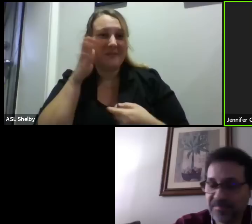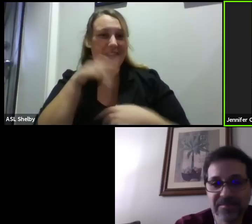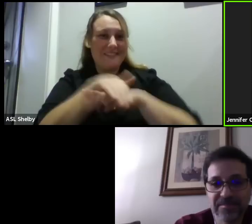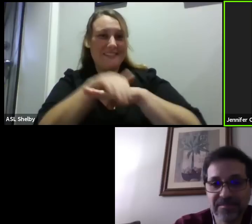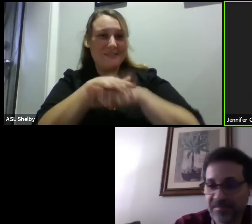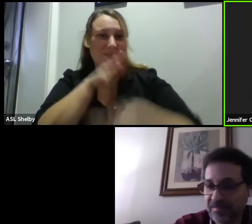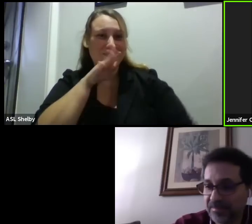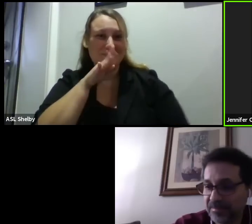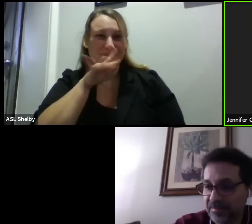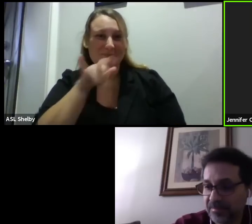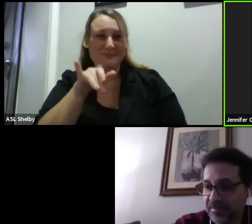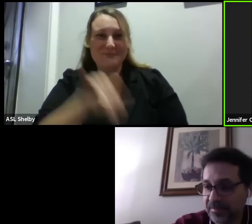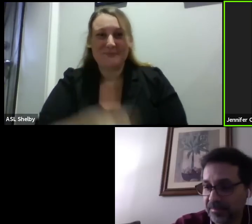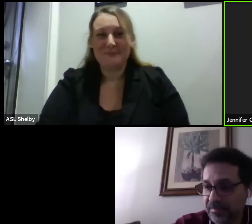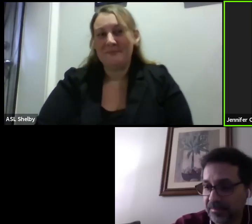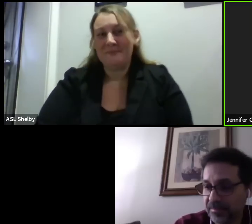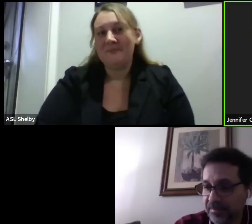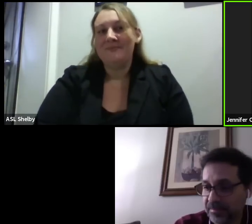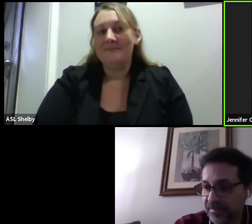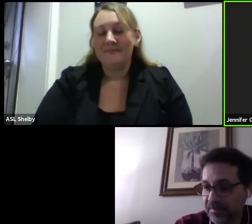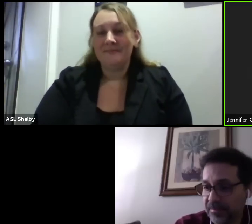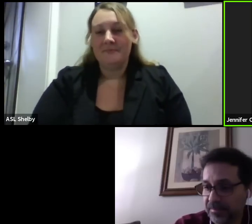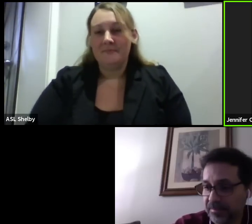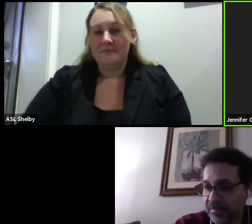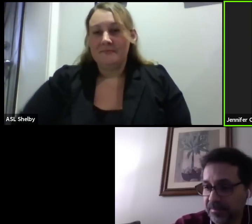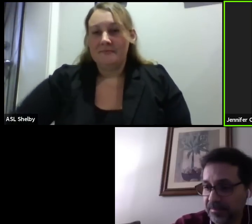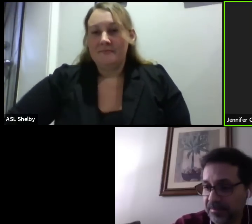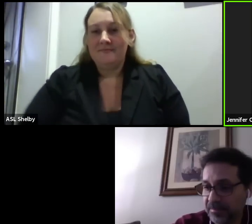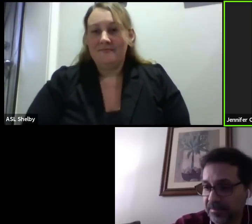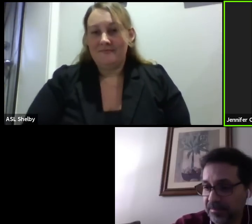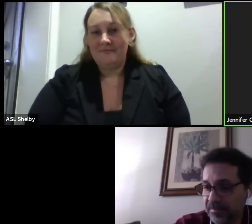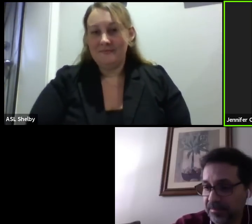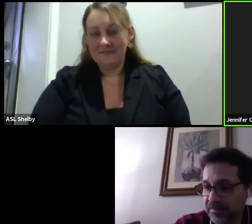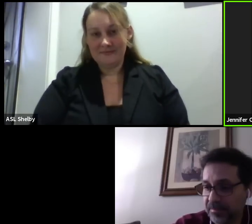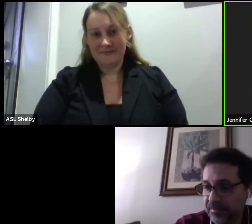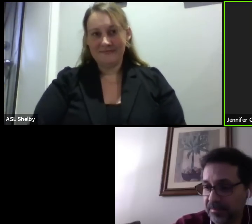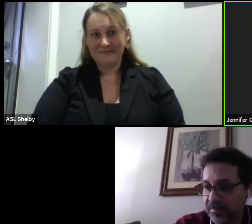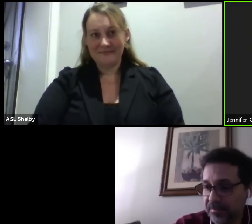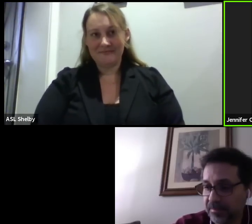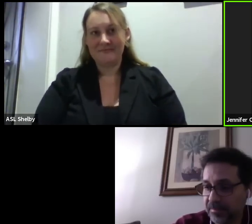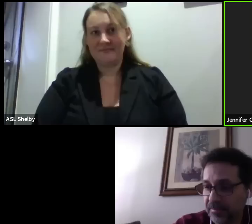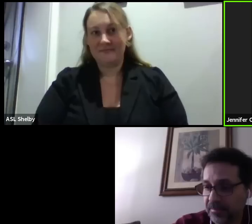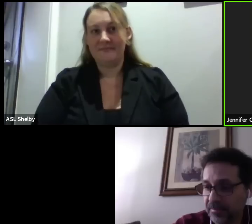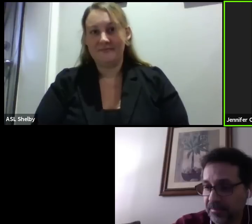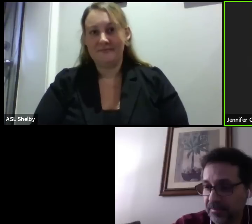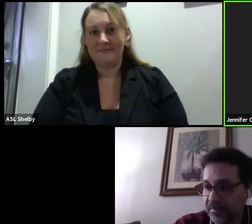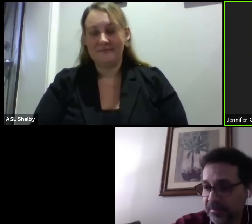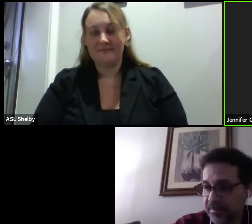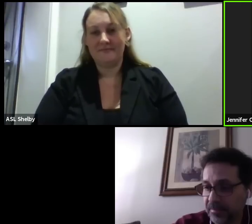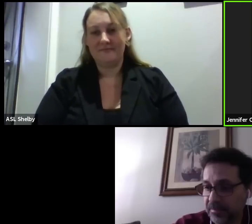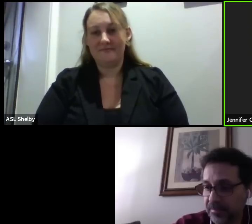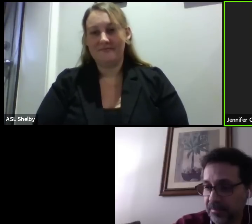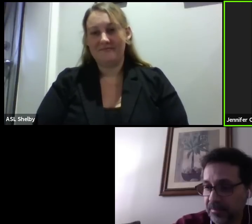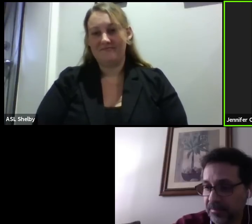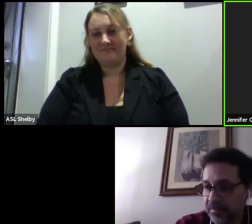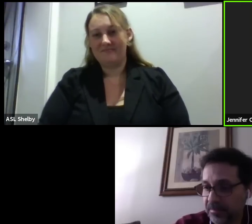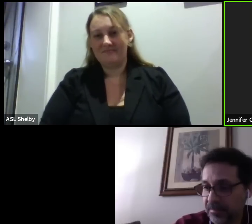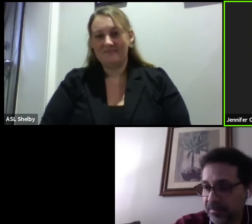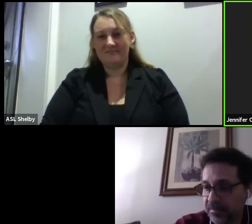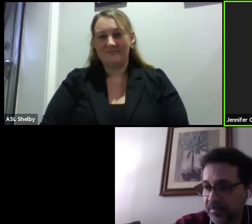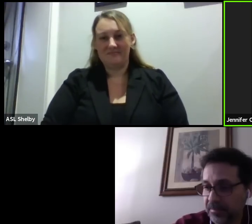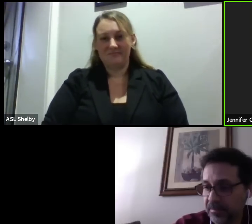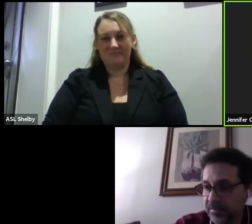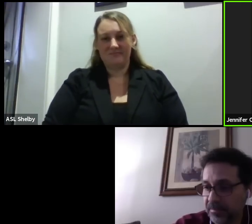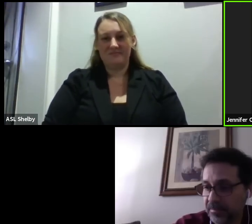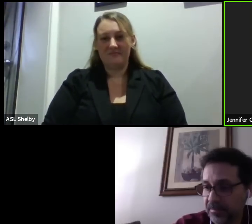me uno a la lucha de mi comunidad afroamericana, porque mi comunidad negra y las vidas de